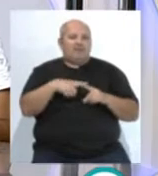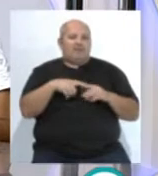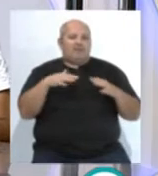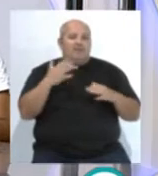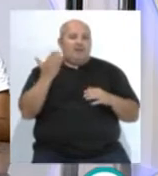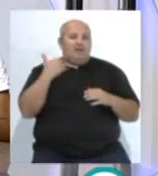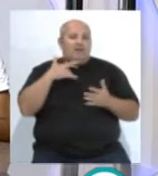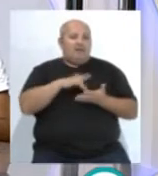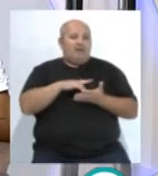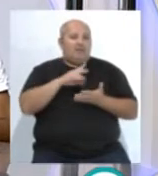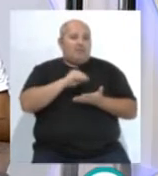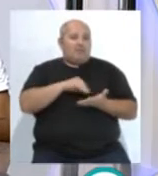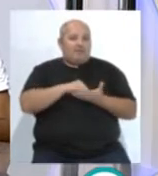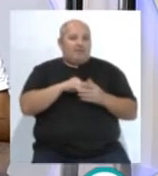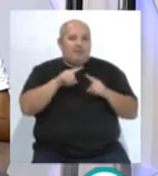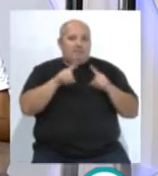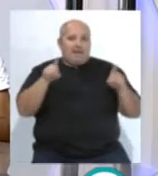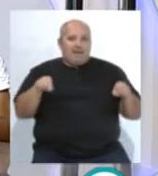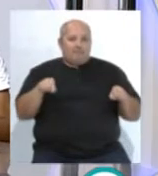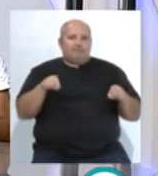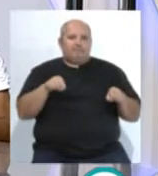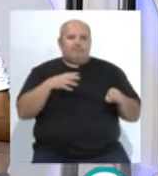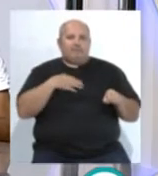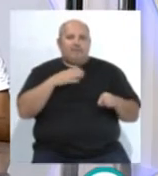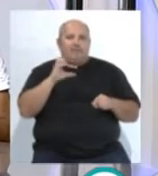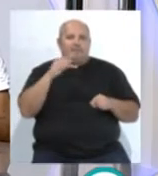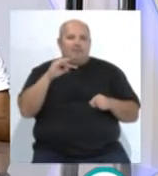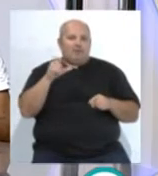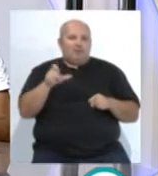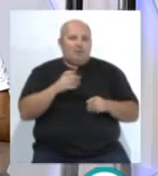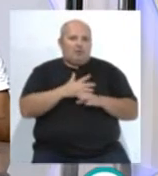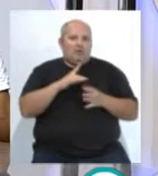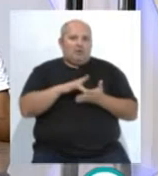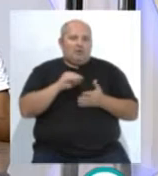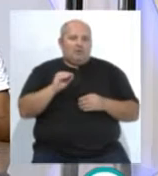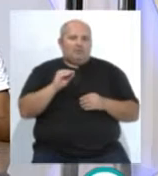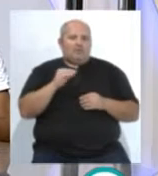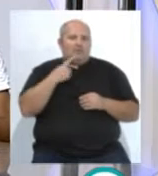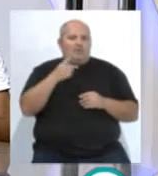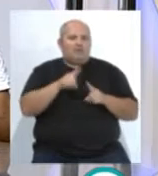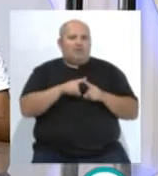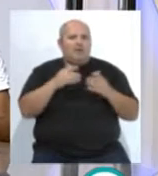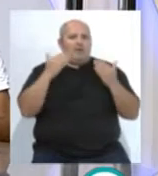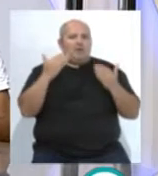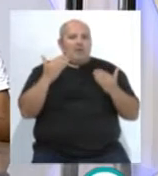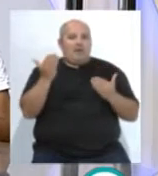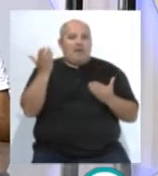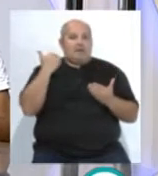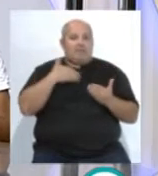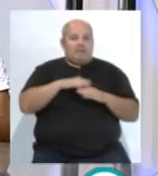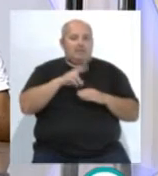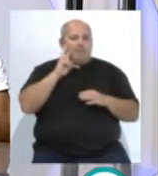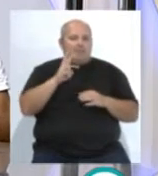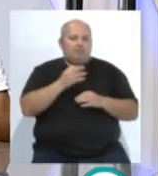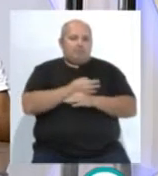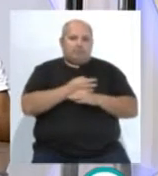lo mismo que le hemos pegado muchos palos a Espino cuando debutó, hay que darle la enhorabuena porque ayer para mí hizo